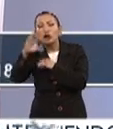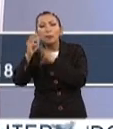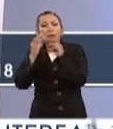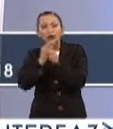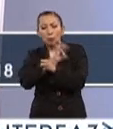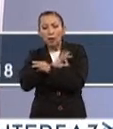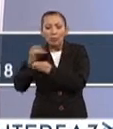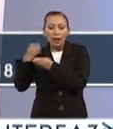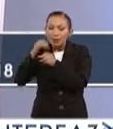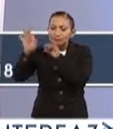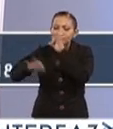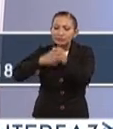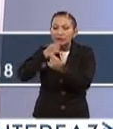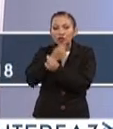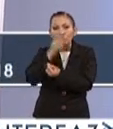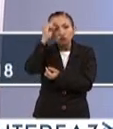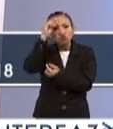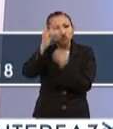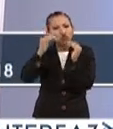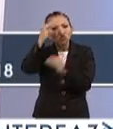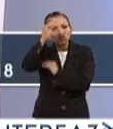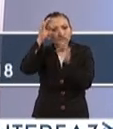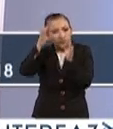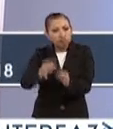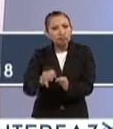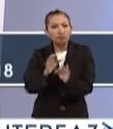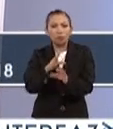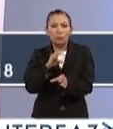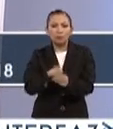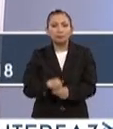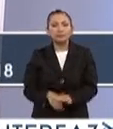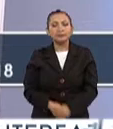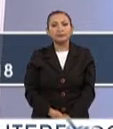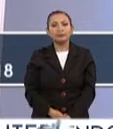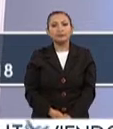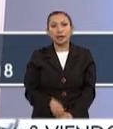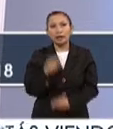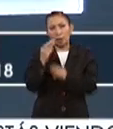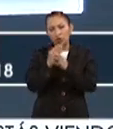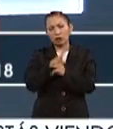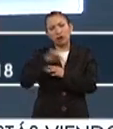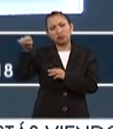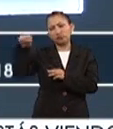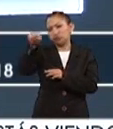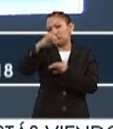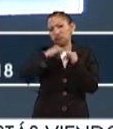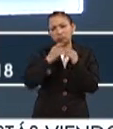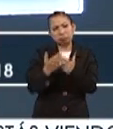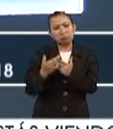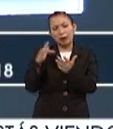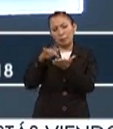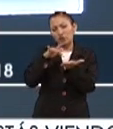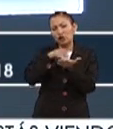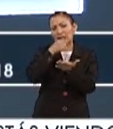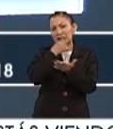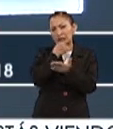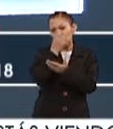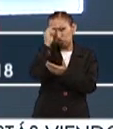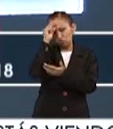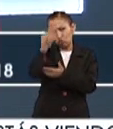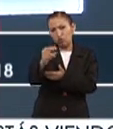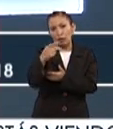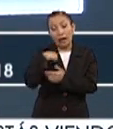el mundo pueden atender a los niños sobredotados de forma integral? Bueno, en el mundo hay muchas instituciones que apoyan a niños